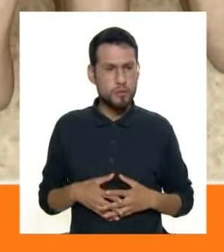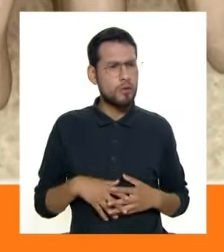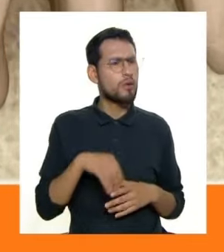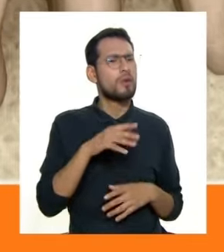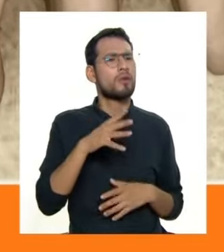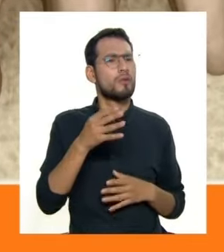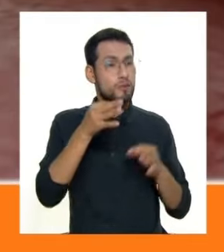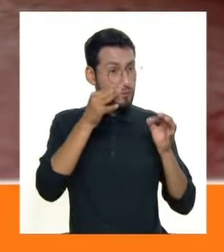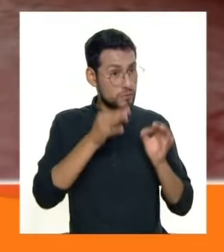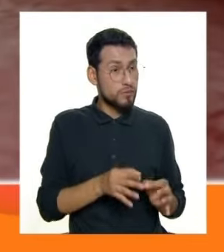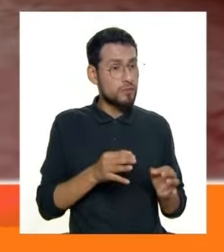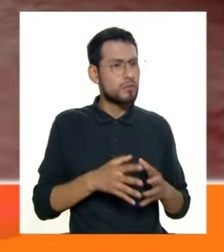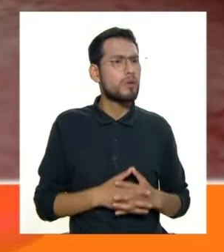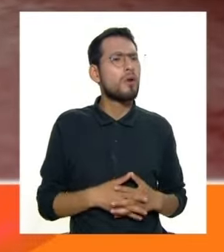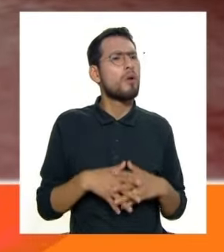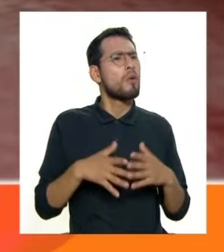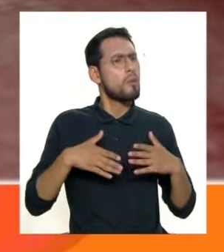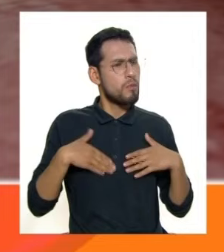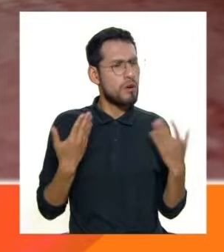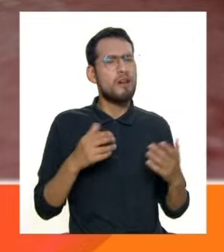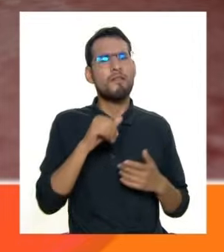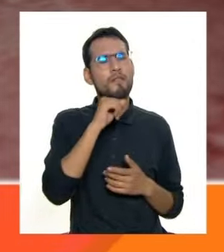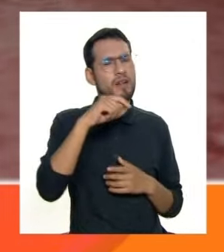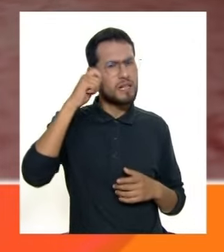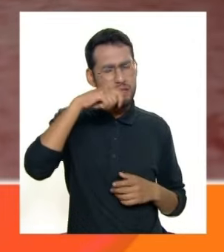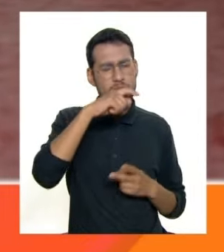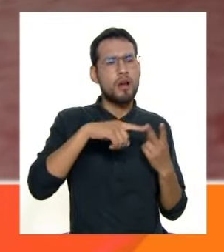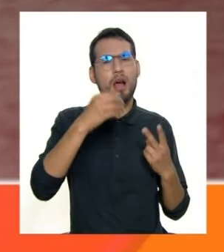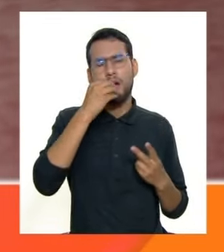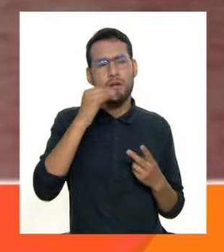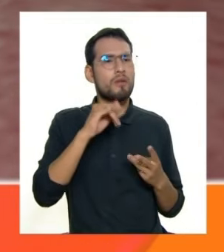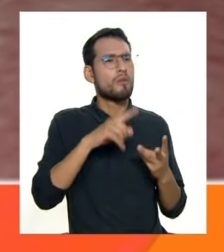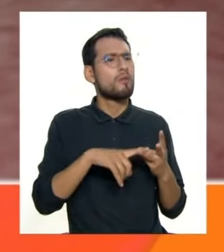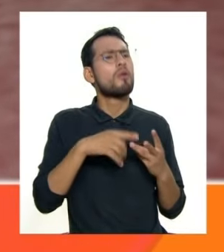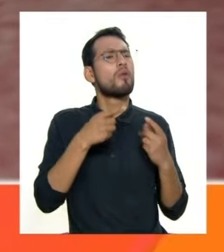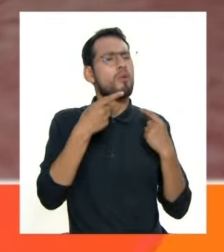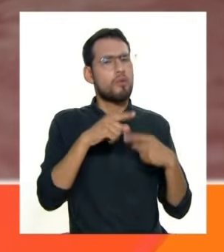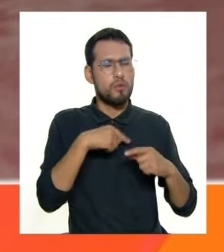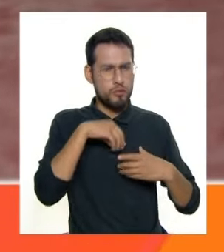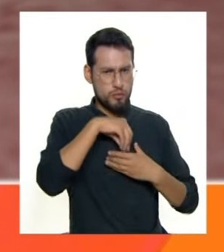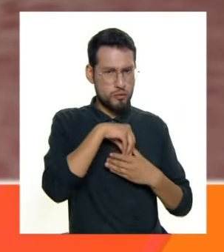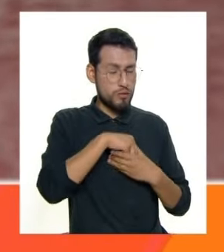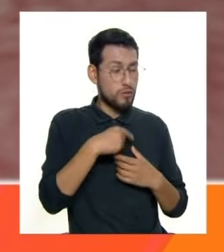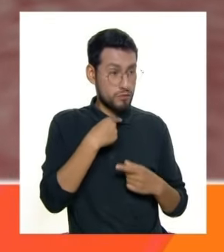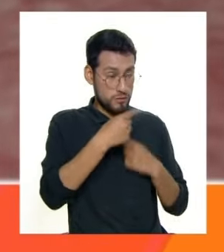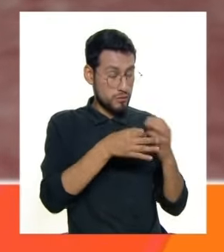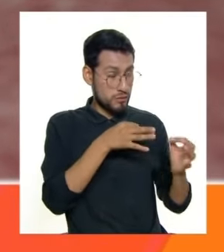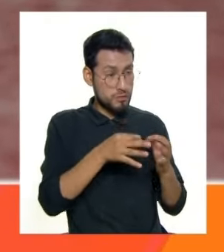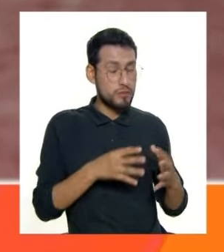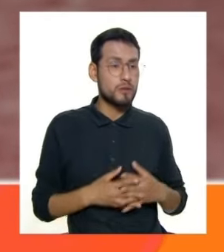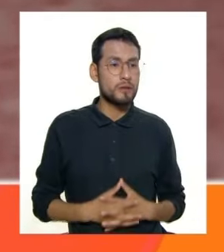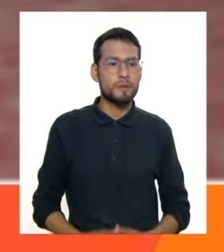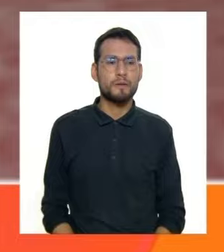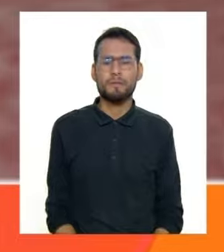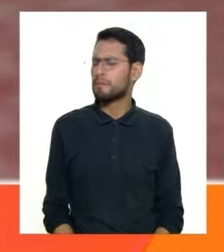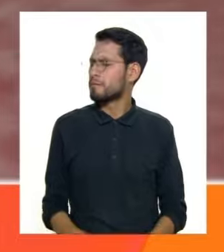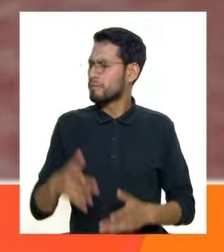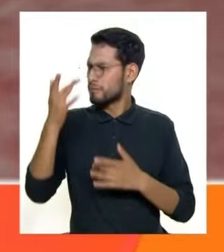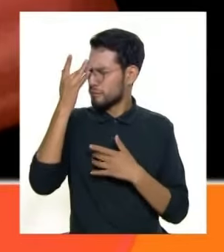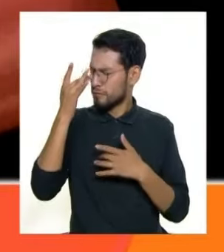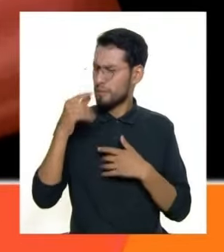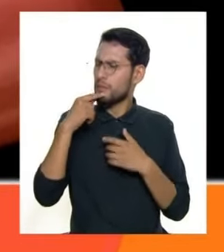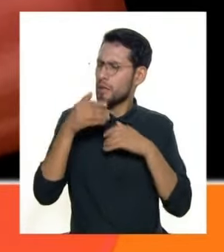realidad... ¿De dónde proviene? Puede ser por la falta de higiene, por los alimentos y también una predisposición genética, como comenté hace un momento, ¿no? Sí. Y la enfermedad periodontal